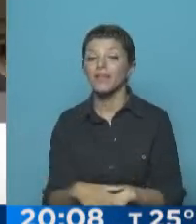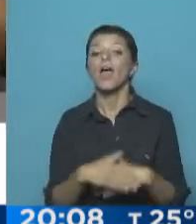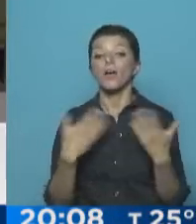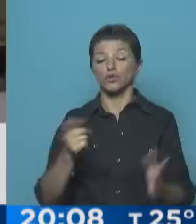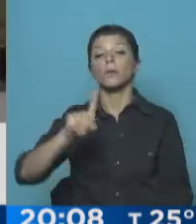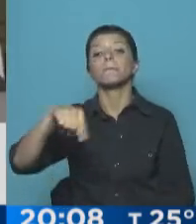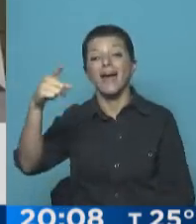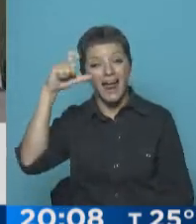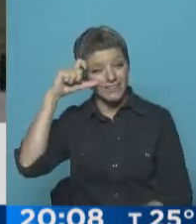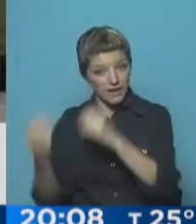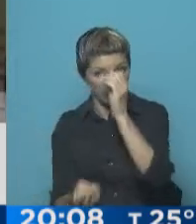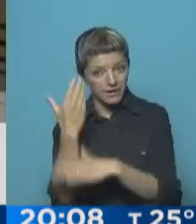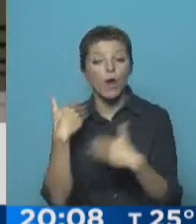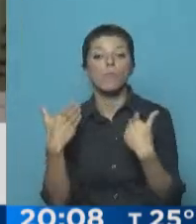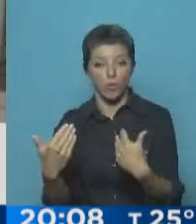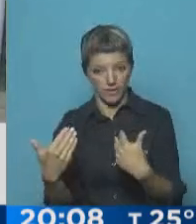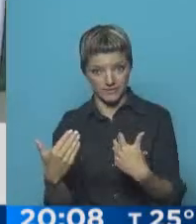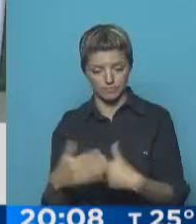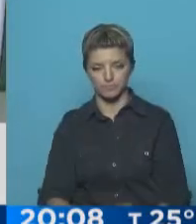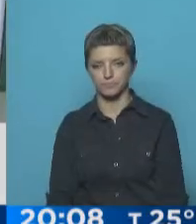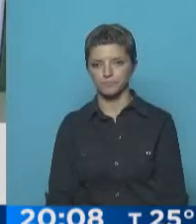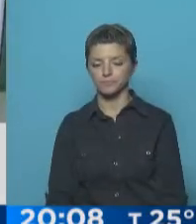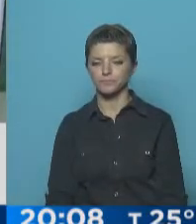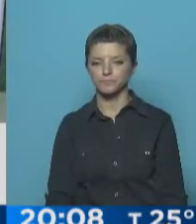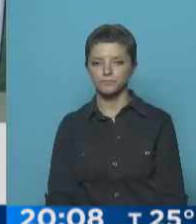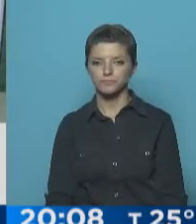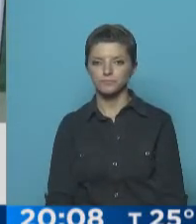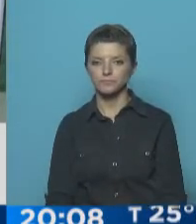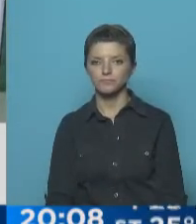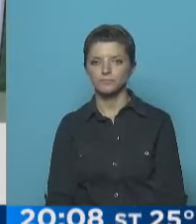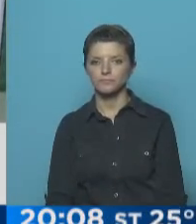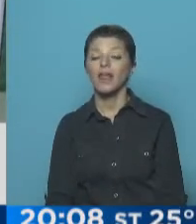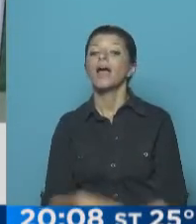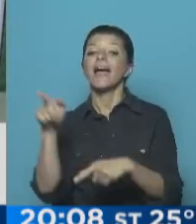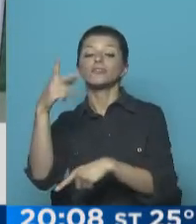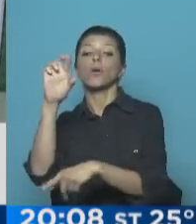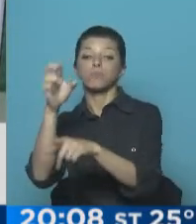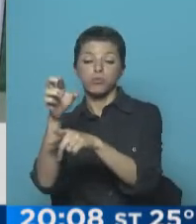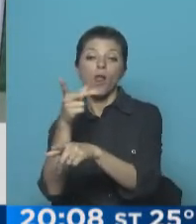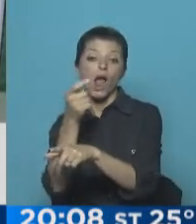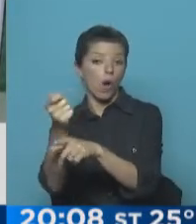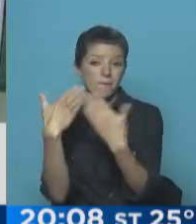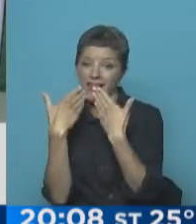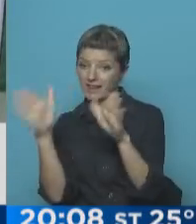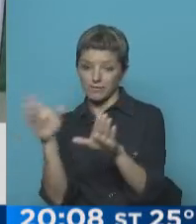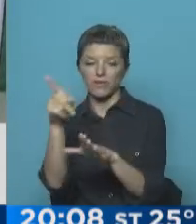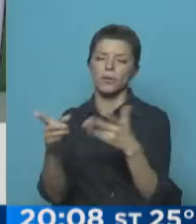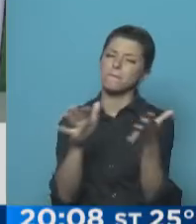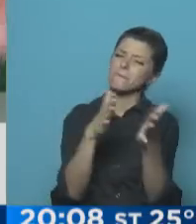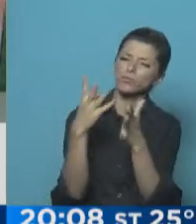de mañana, a las 10 de la mañana, recién van a hacer transferencias bancarias. La liberación del mercado de cambio implica una devaluación que ronda